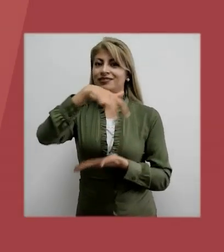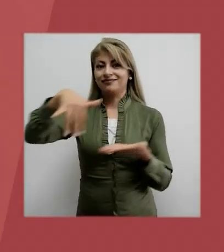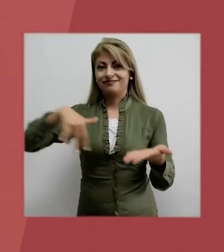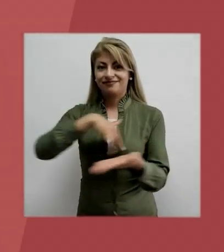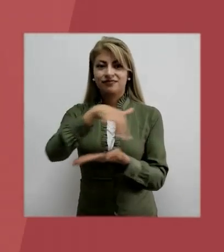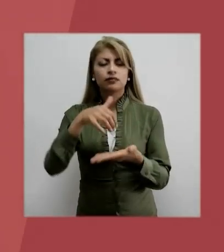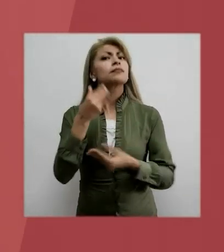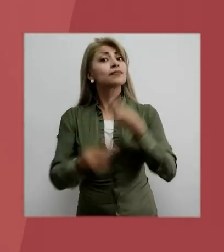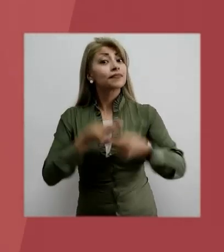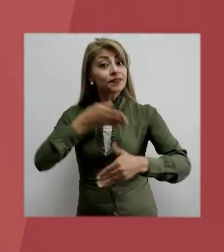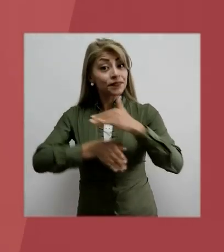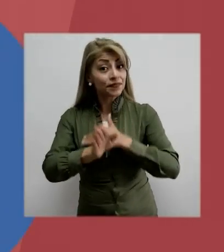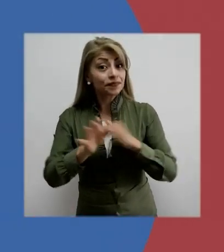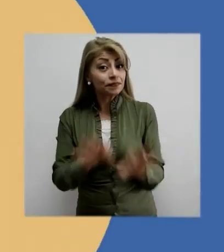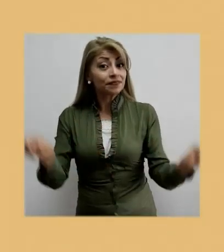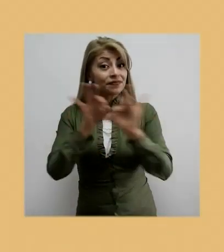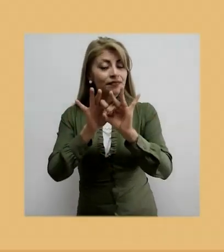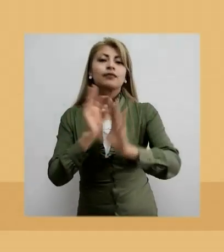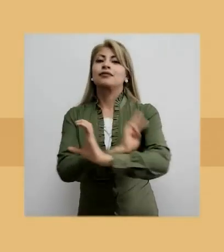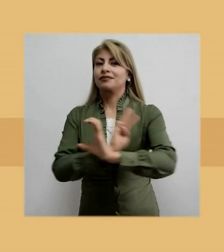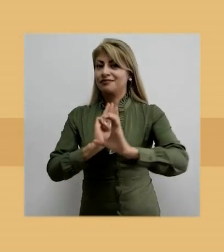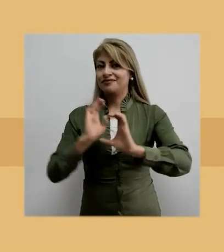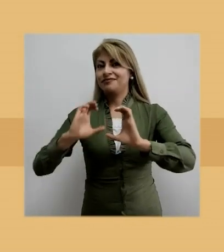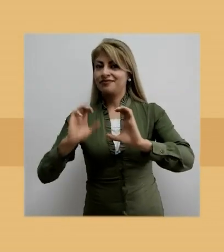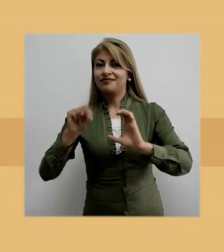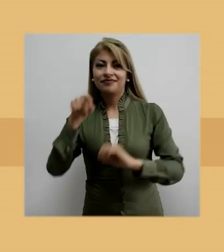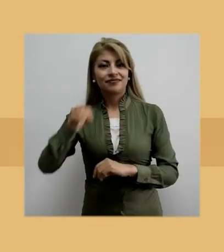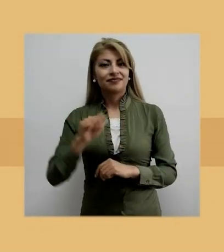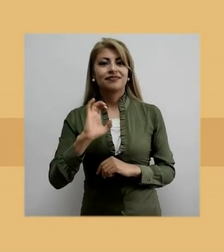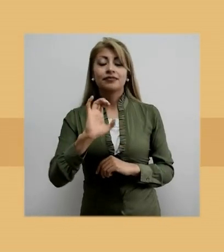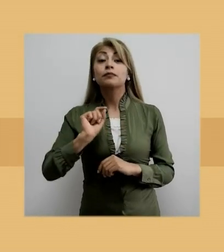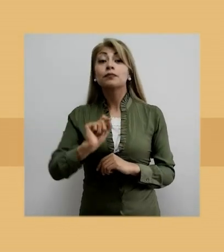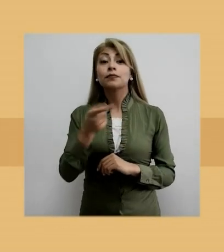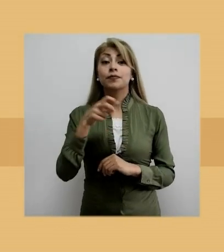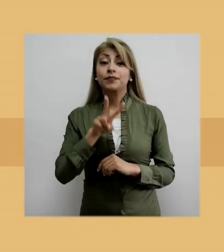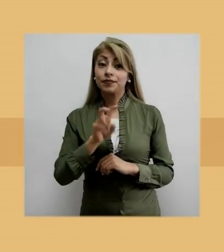Norte de Santander. ¿Y qué toca hacer? Ingresa a